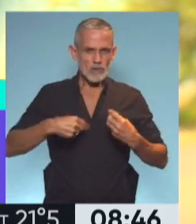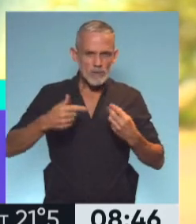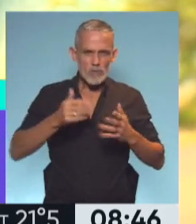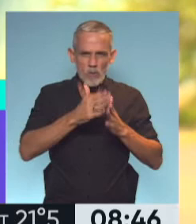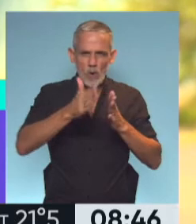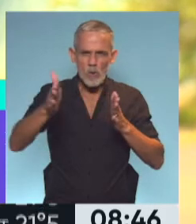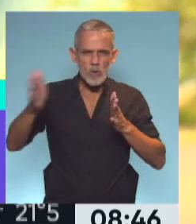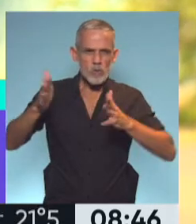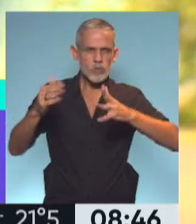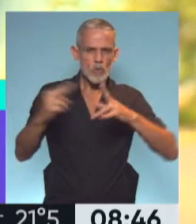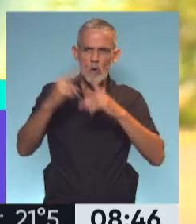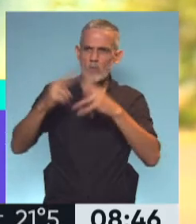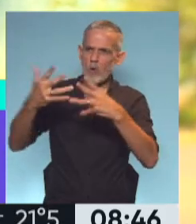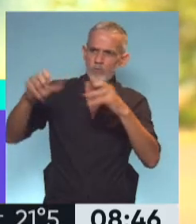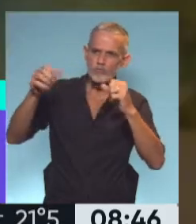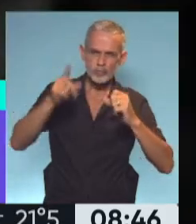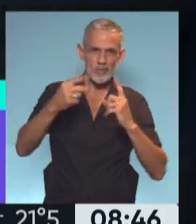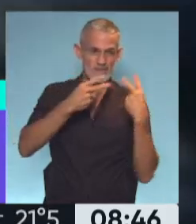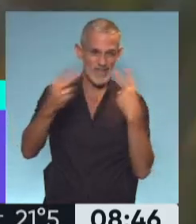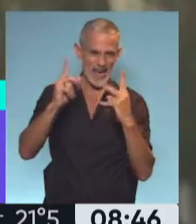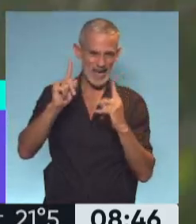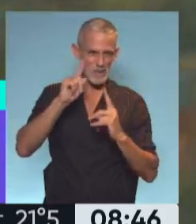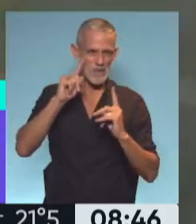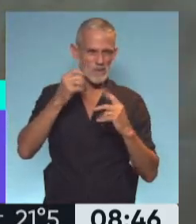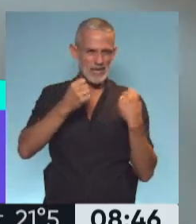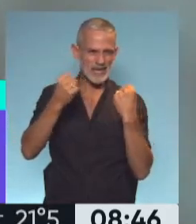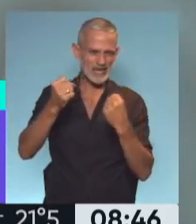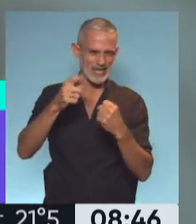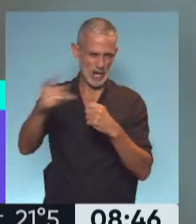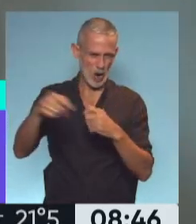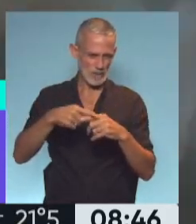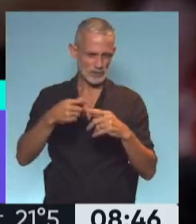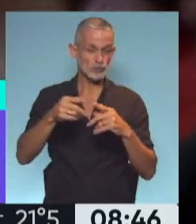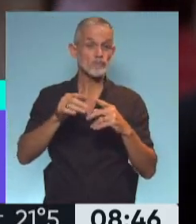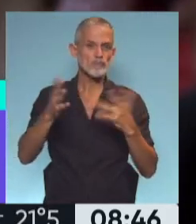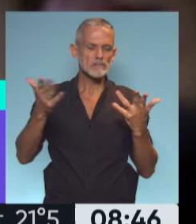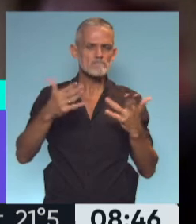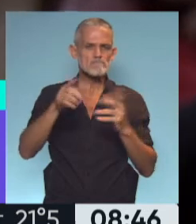pasando y con las que se van encontrando o reencontrando en ese viaje. Y me parece que a la gente le queda